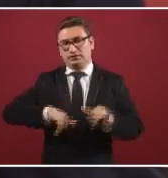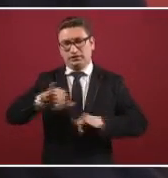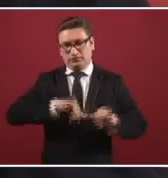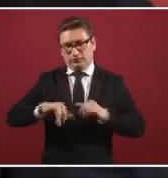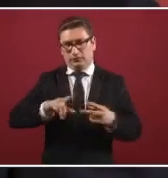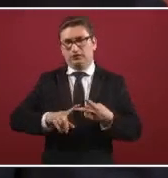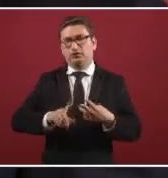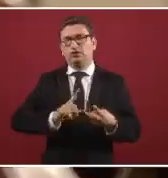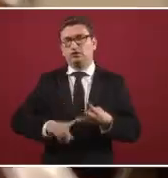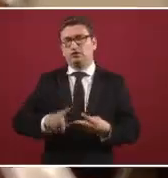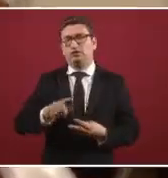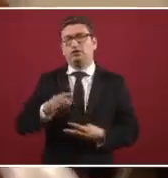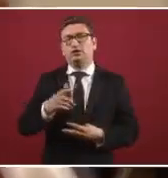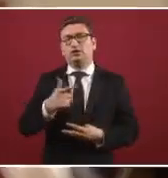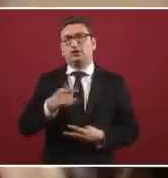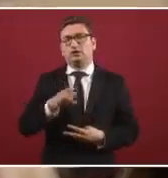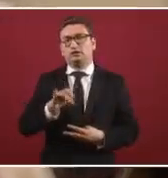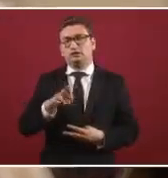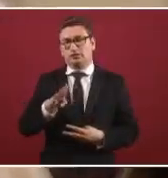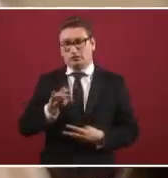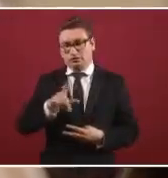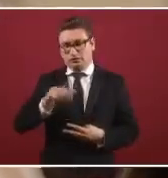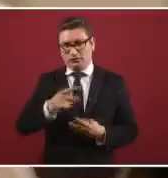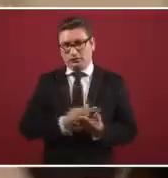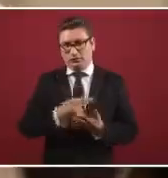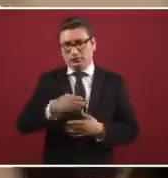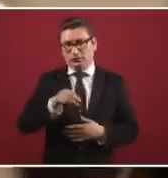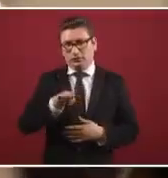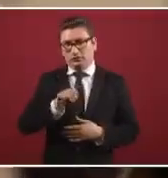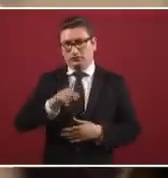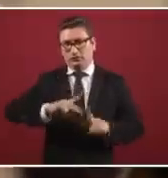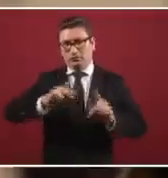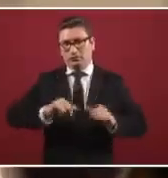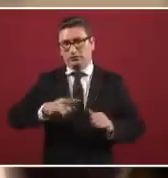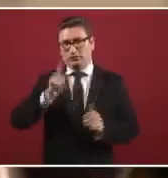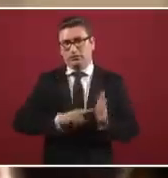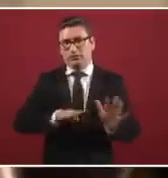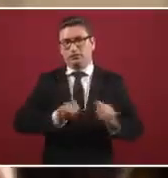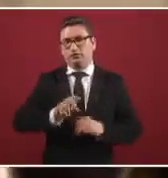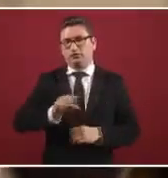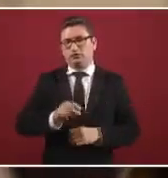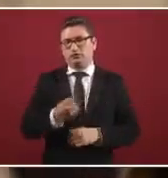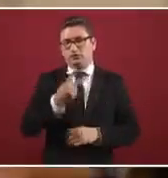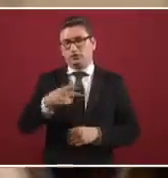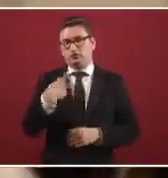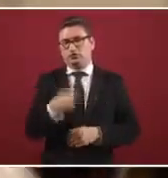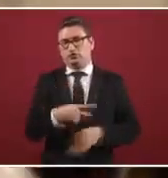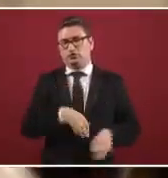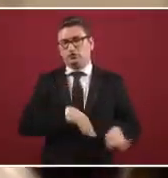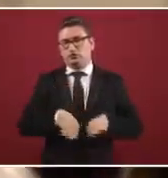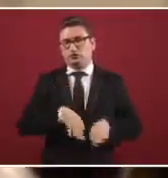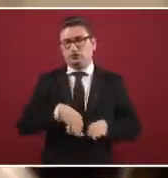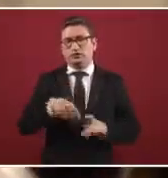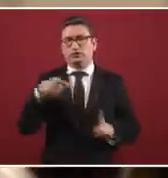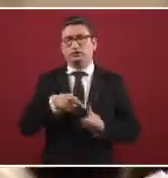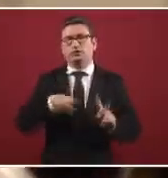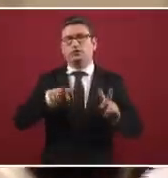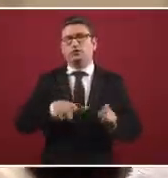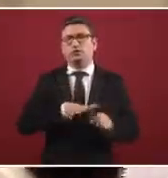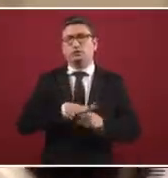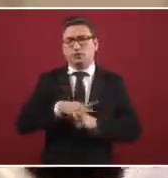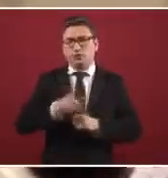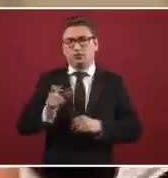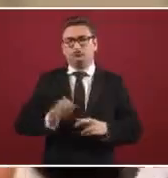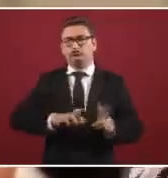García Robles, quien obtuvo el Premio Nobel de la Paz en 1982 por su trabajo en contra del desarme